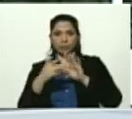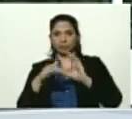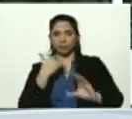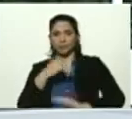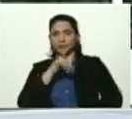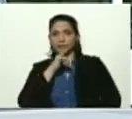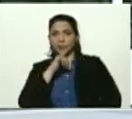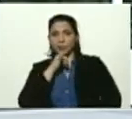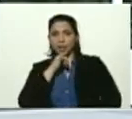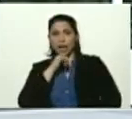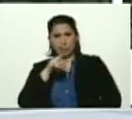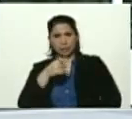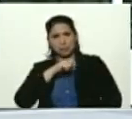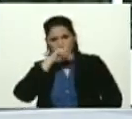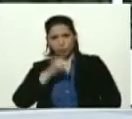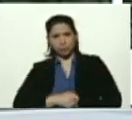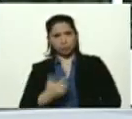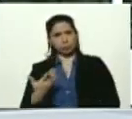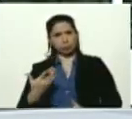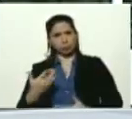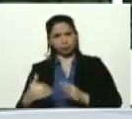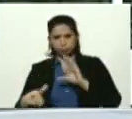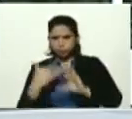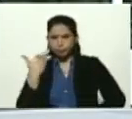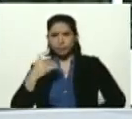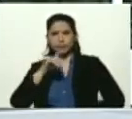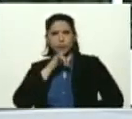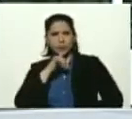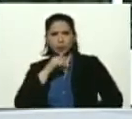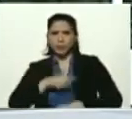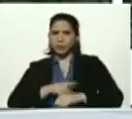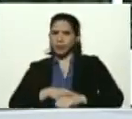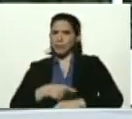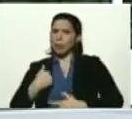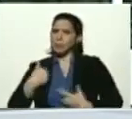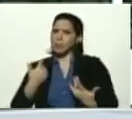Así me gusta a mí, que me manden información a tiempo, ¿vale? Eso es chévere, a mí me gusta estar informado.